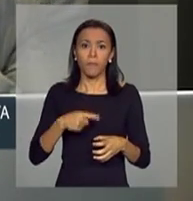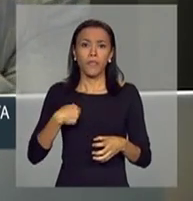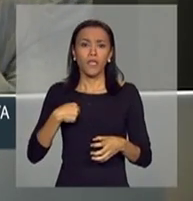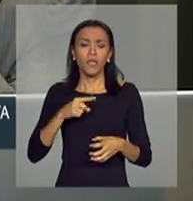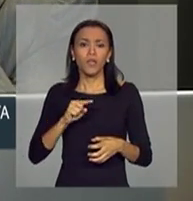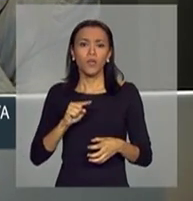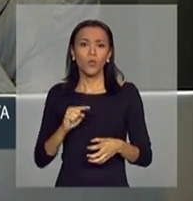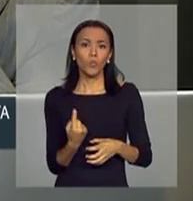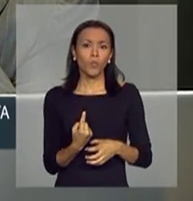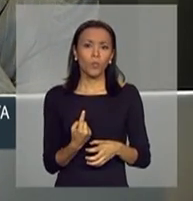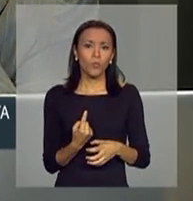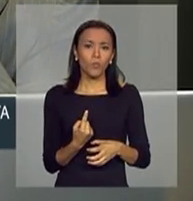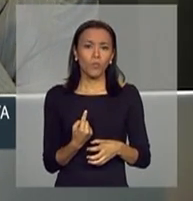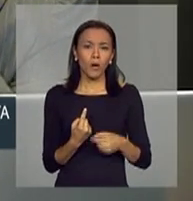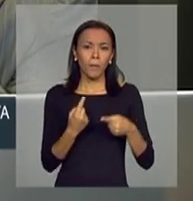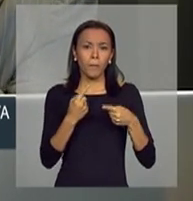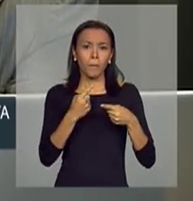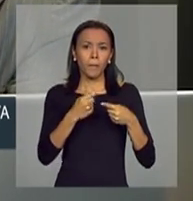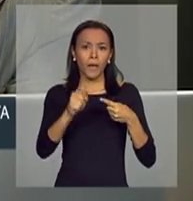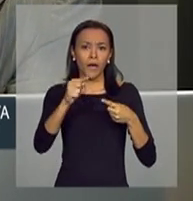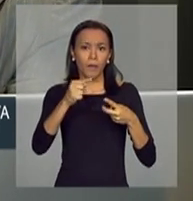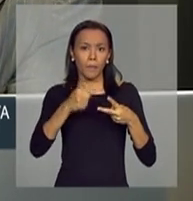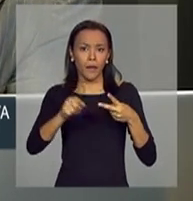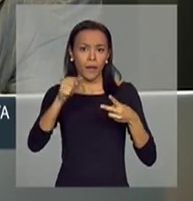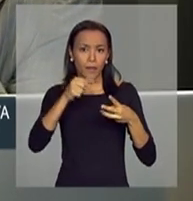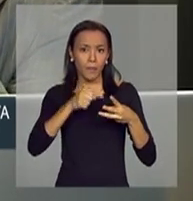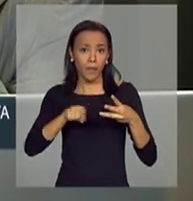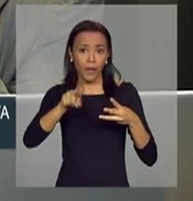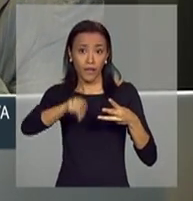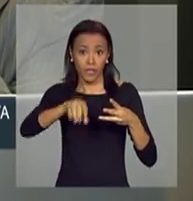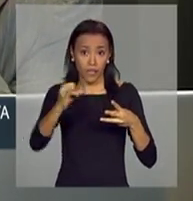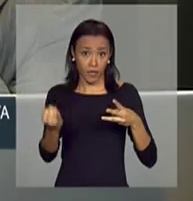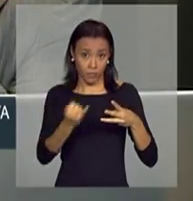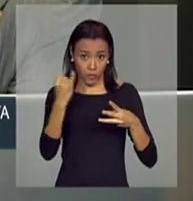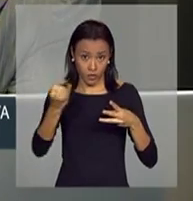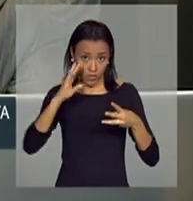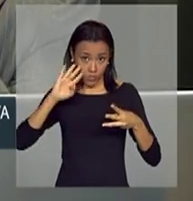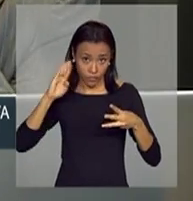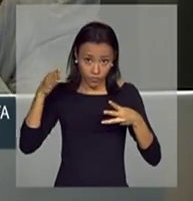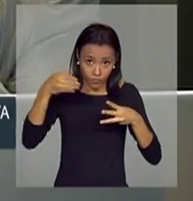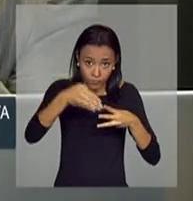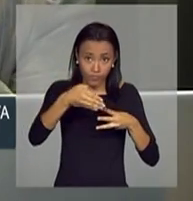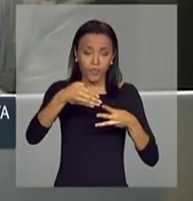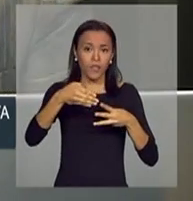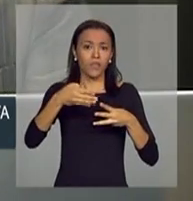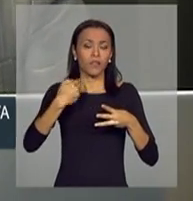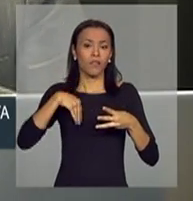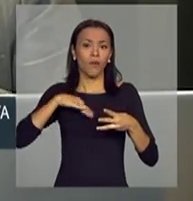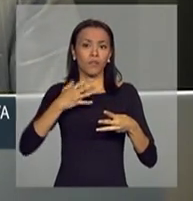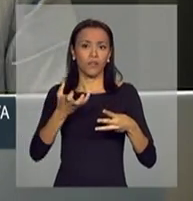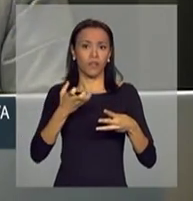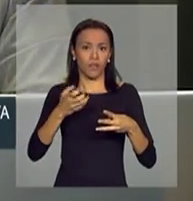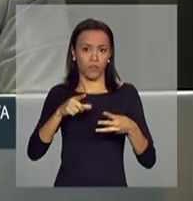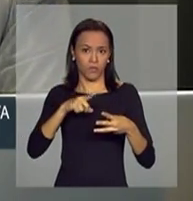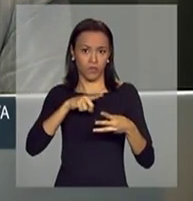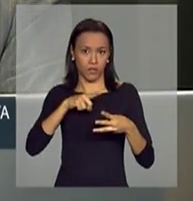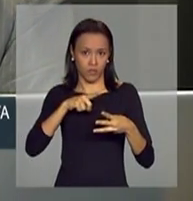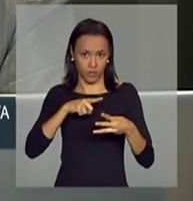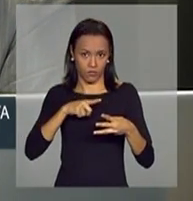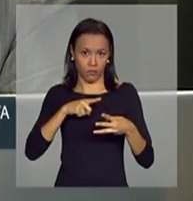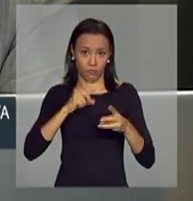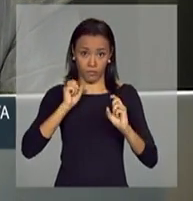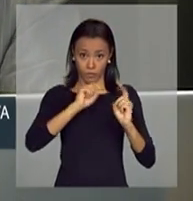quiero decir tres puntos que me parecen importantes como observador externo, si quieren ustedes, de lo que acabamos de